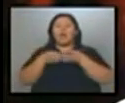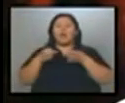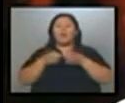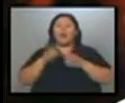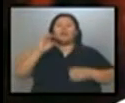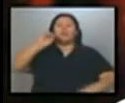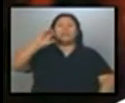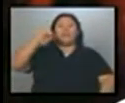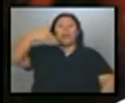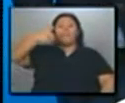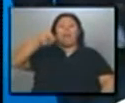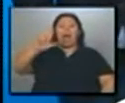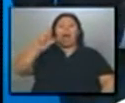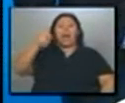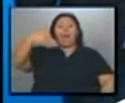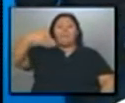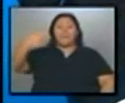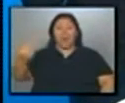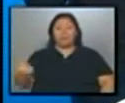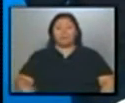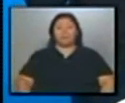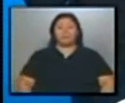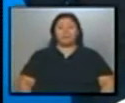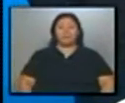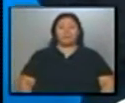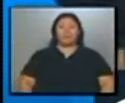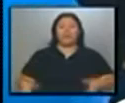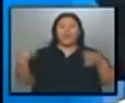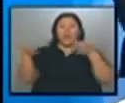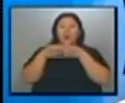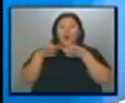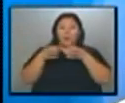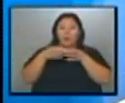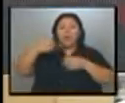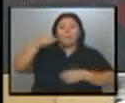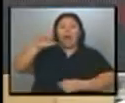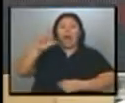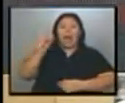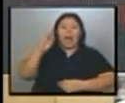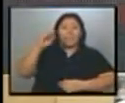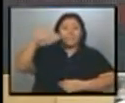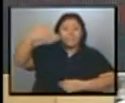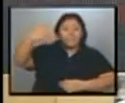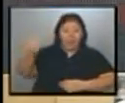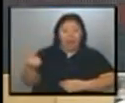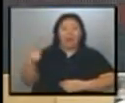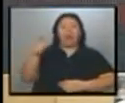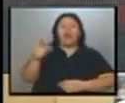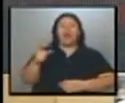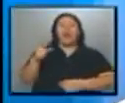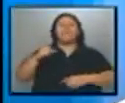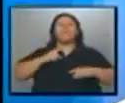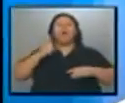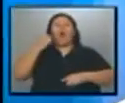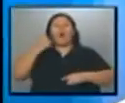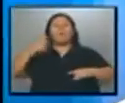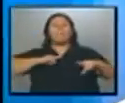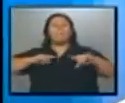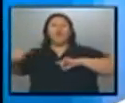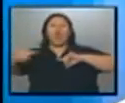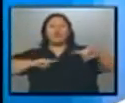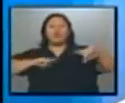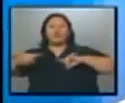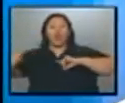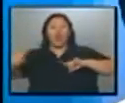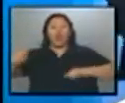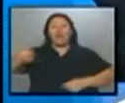que Marama, que se armó ahora, está armado por el productor de Rombay. Y el cantante de Rombay, el cantante de